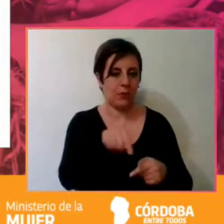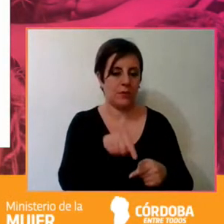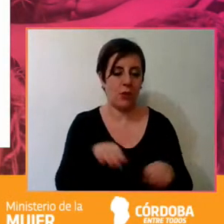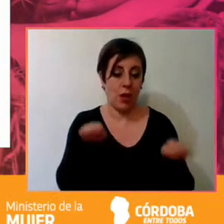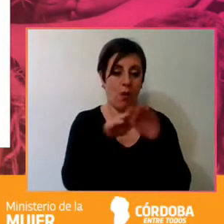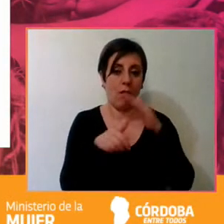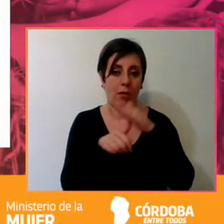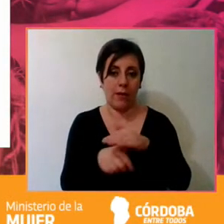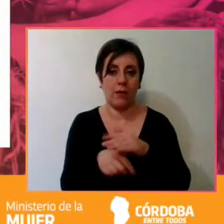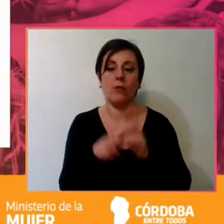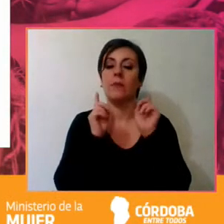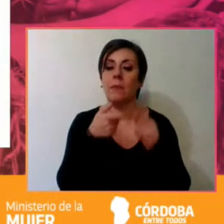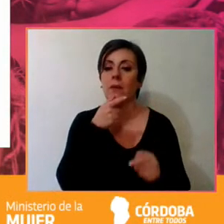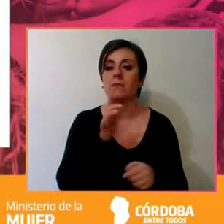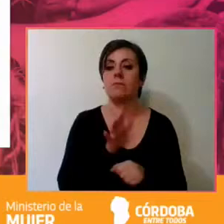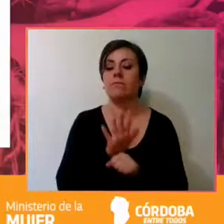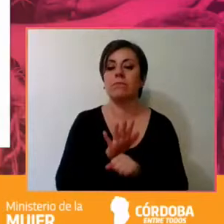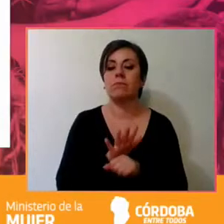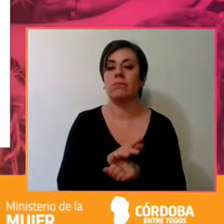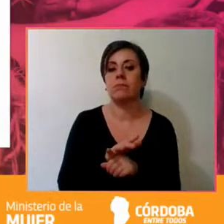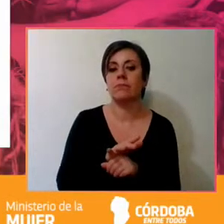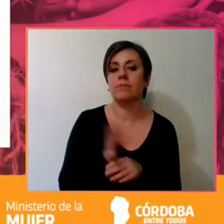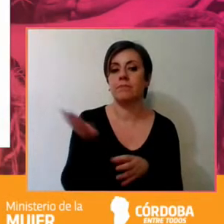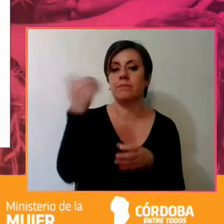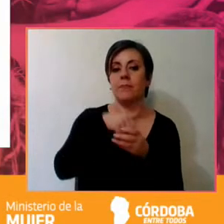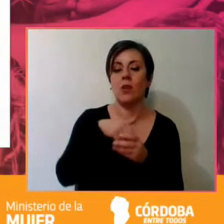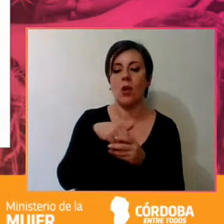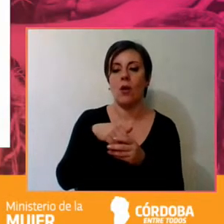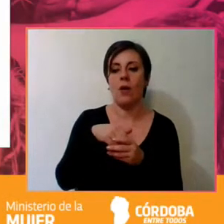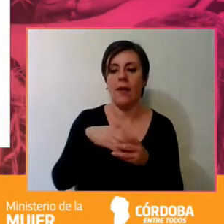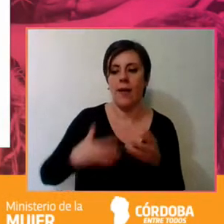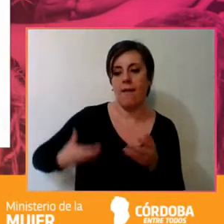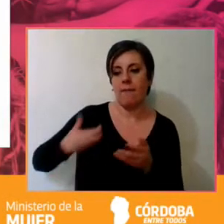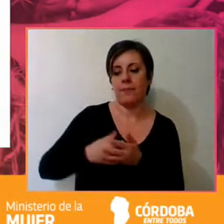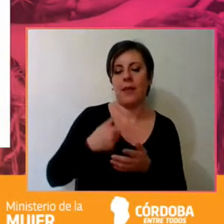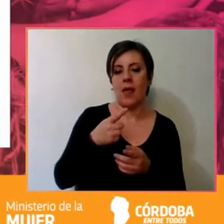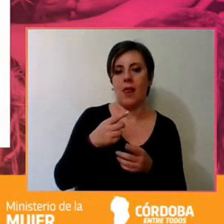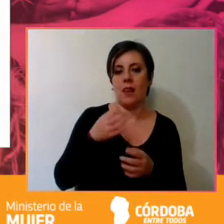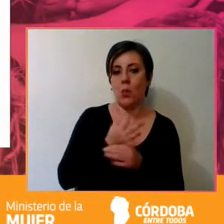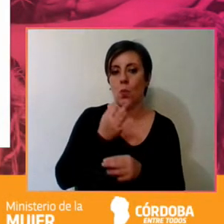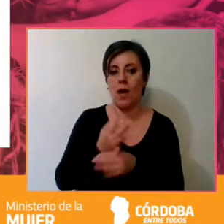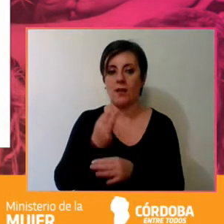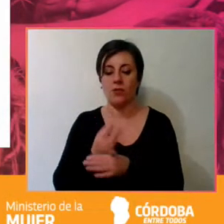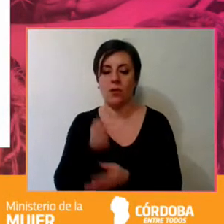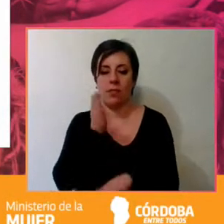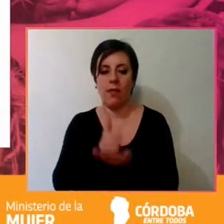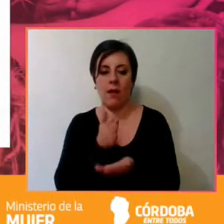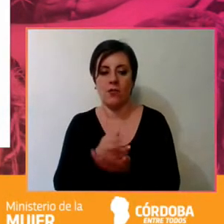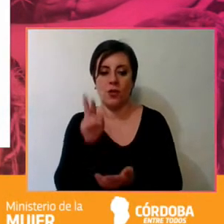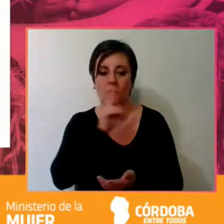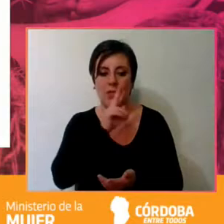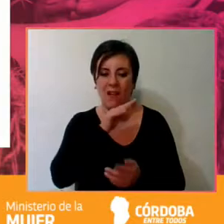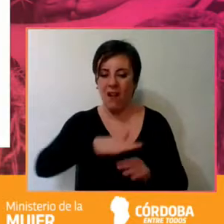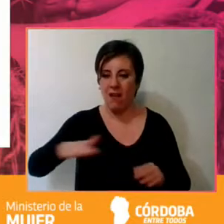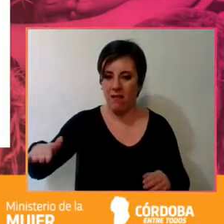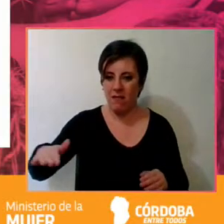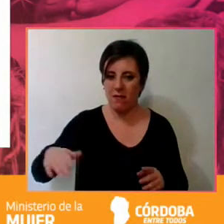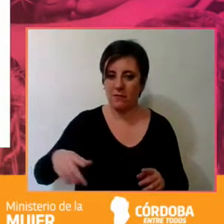También significa, ¿no es cierto?, intervenir o invertir en educación y en el derecho de las niñas, de modo que tengan las